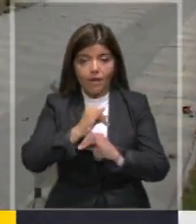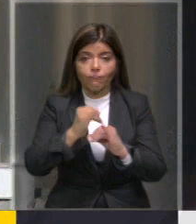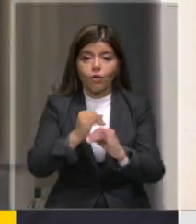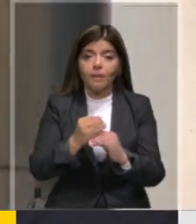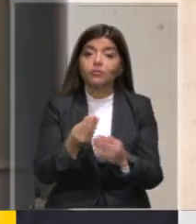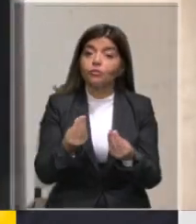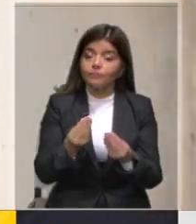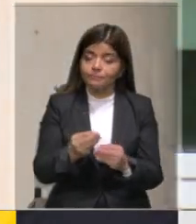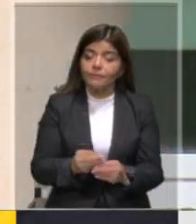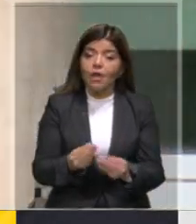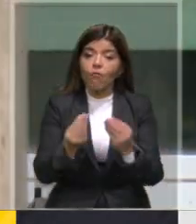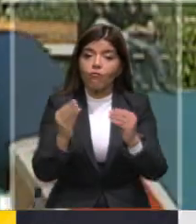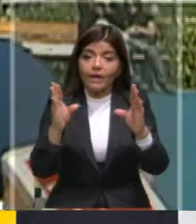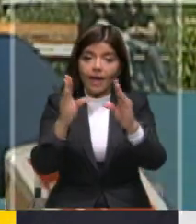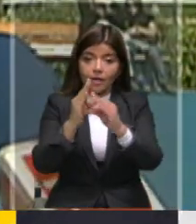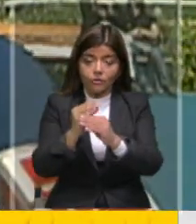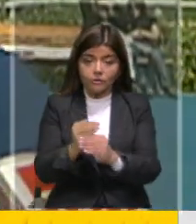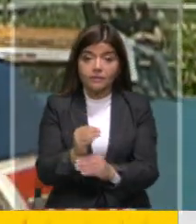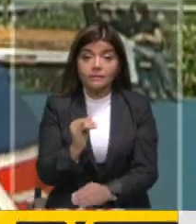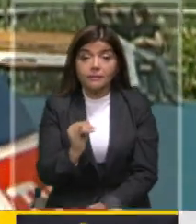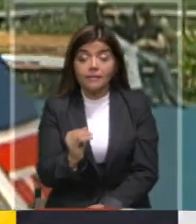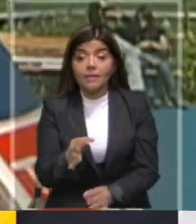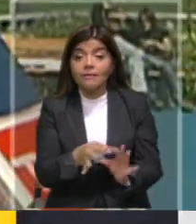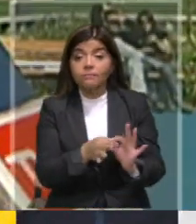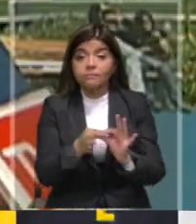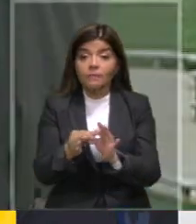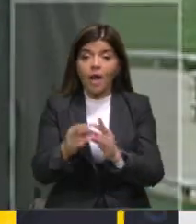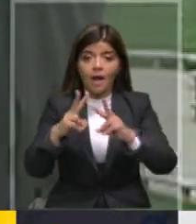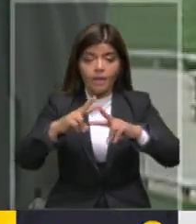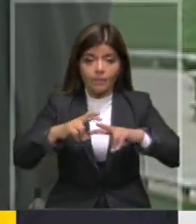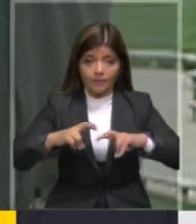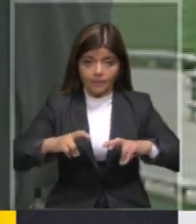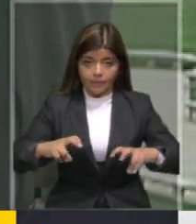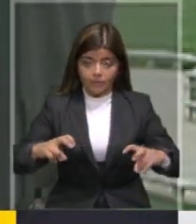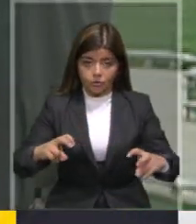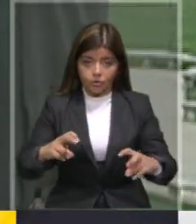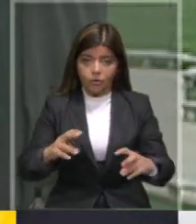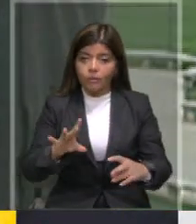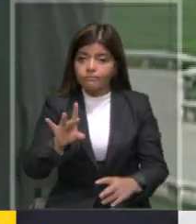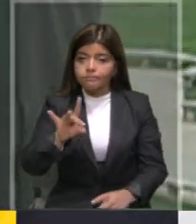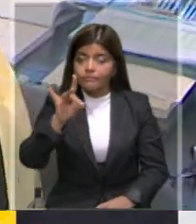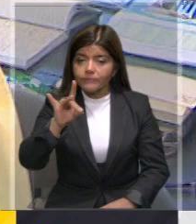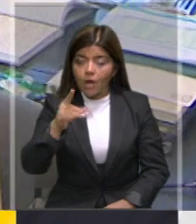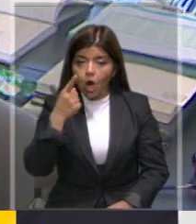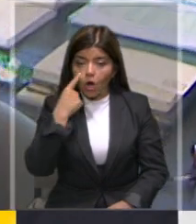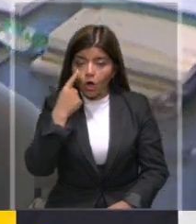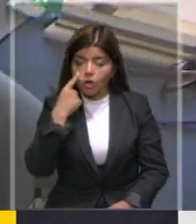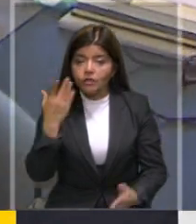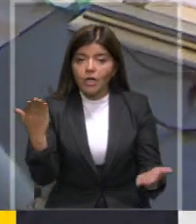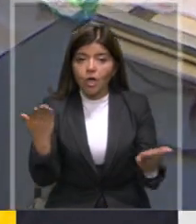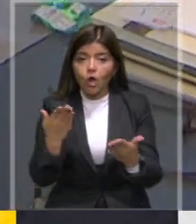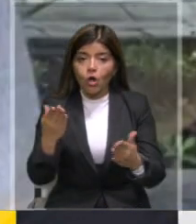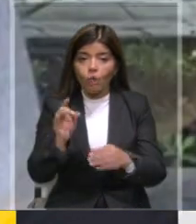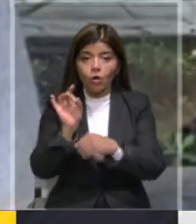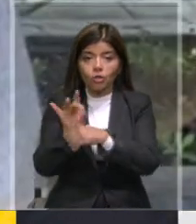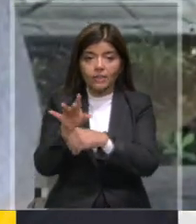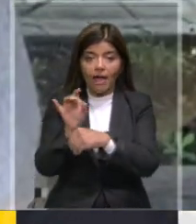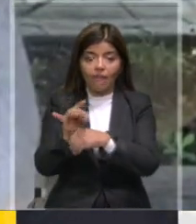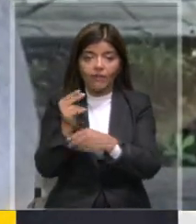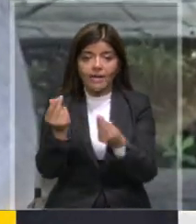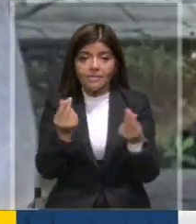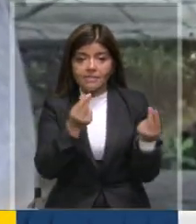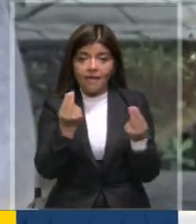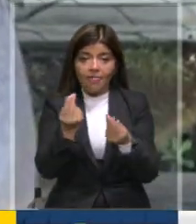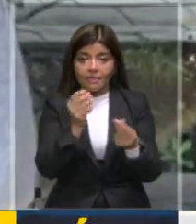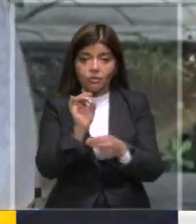Qué tal Buenas noches claro y tiene que ver con esta investigación que buscaba conocer De qué forma se habían realizado transferencias de